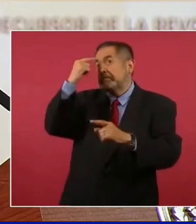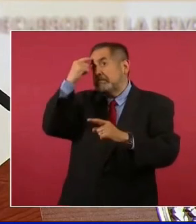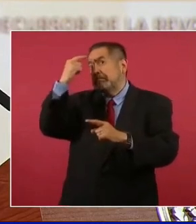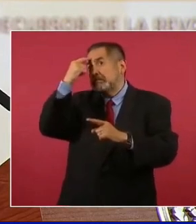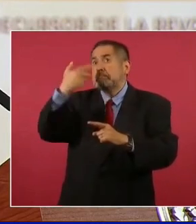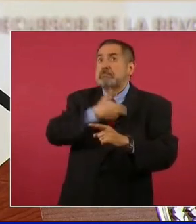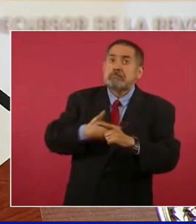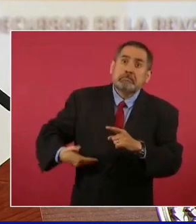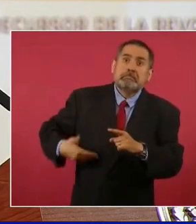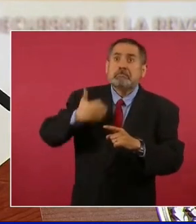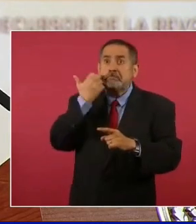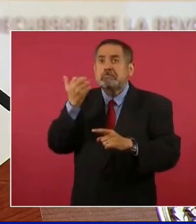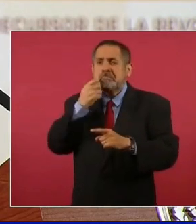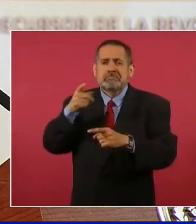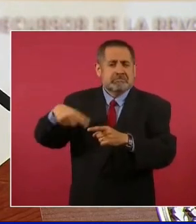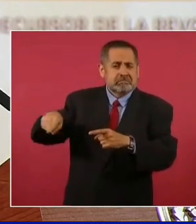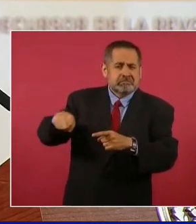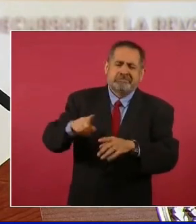están pensando en eso